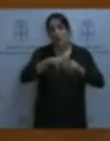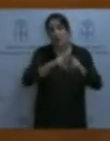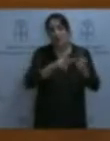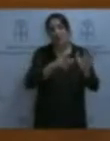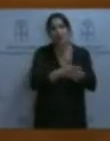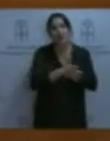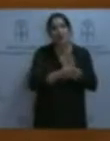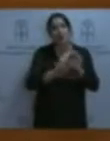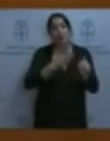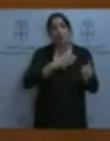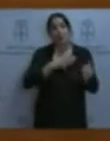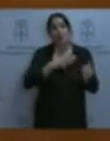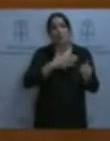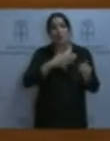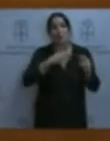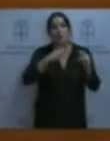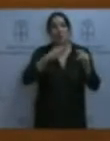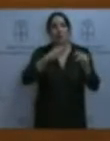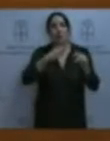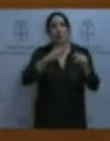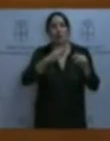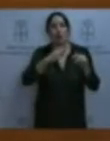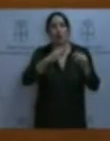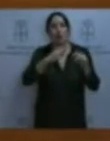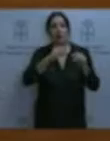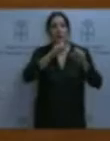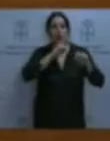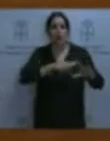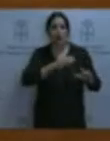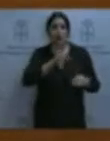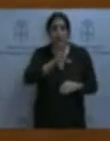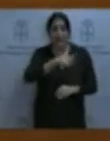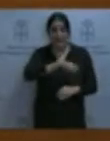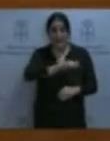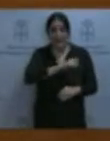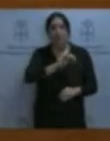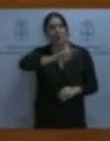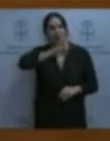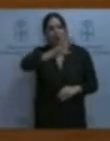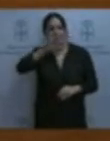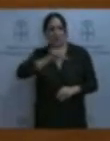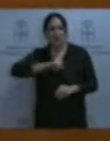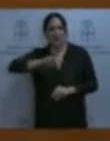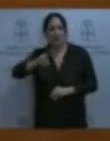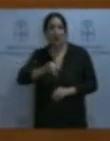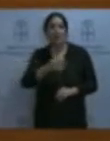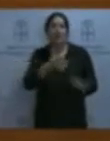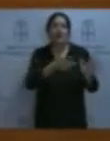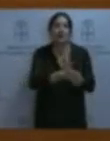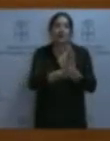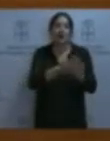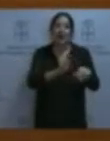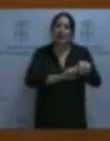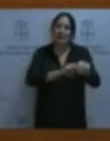distancia con la Ley de Patrimonio Histórico Estatal y con otras ya existentes, como decía, de ámbito autonómico, otorga carácter propio a una